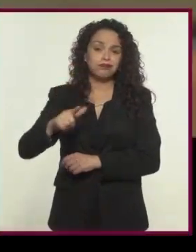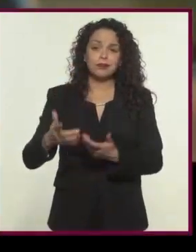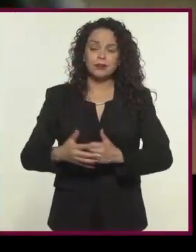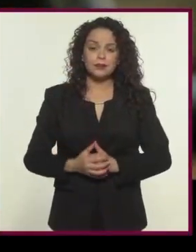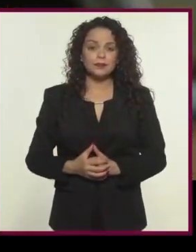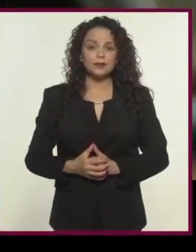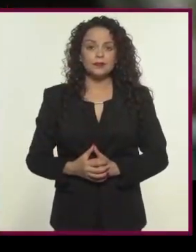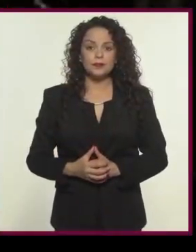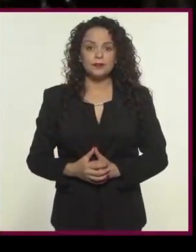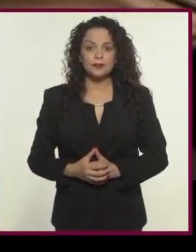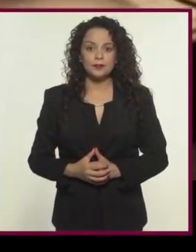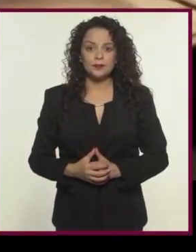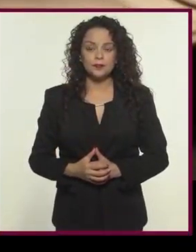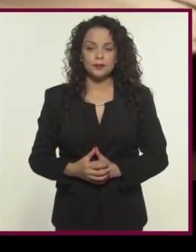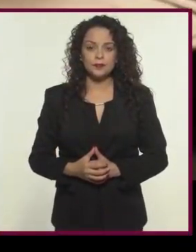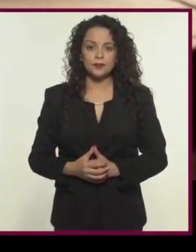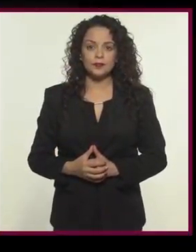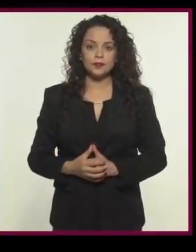churrasco.